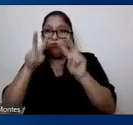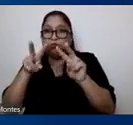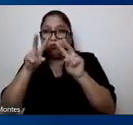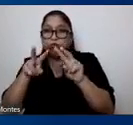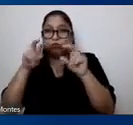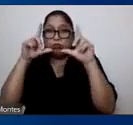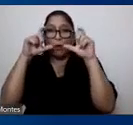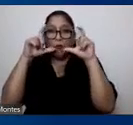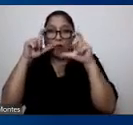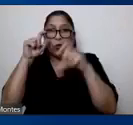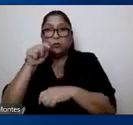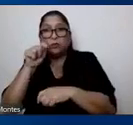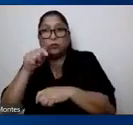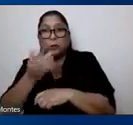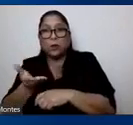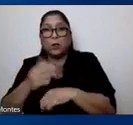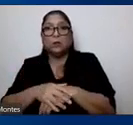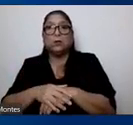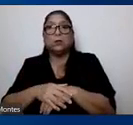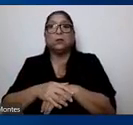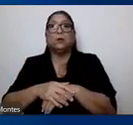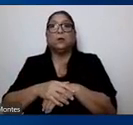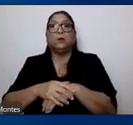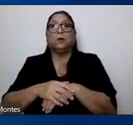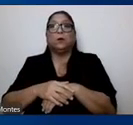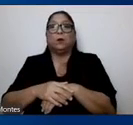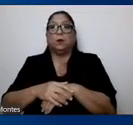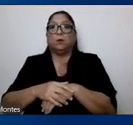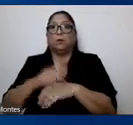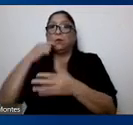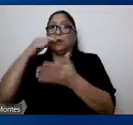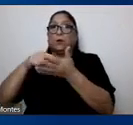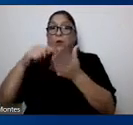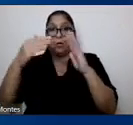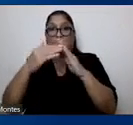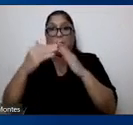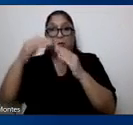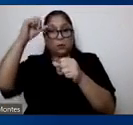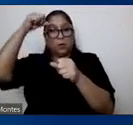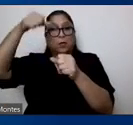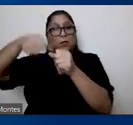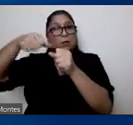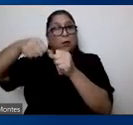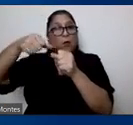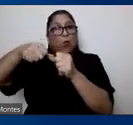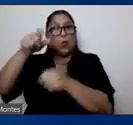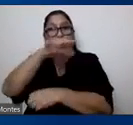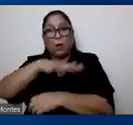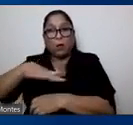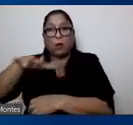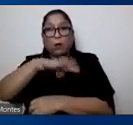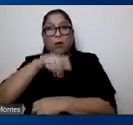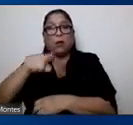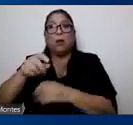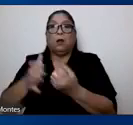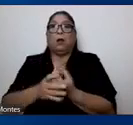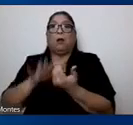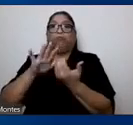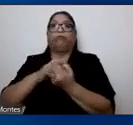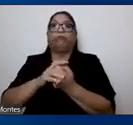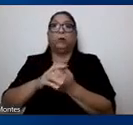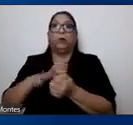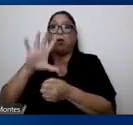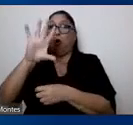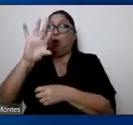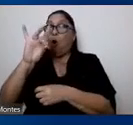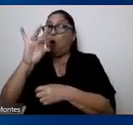es la sala de caso Churajá, el caso en que se recuerda la pérdida de 8